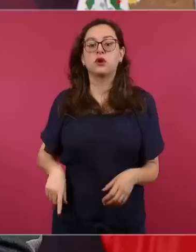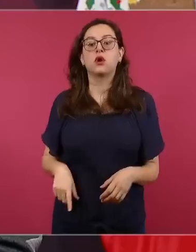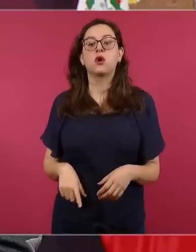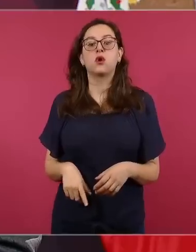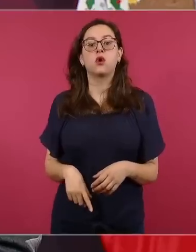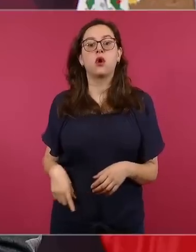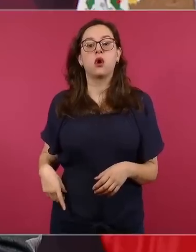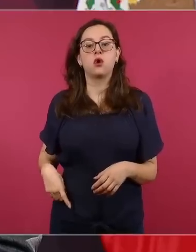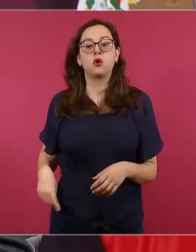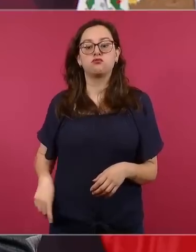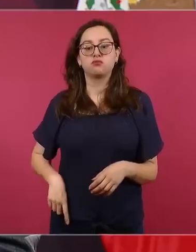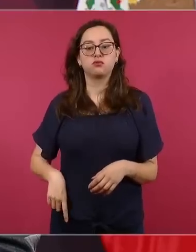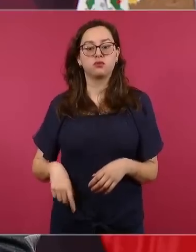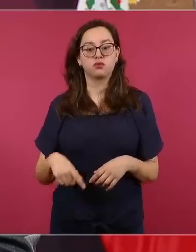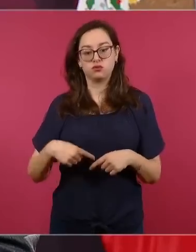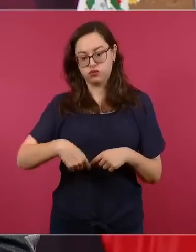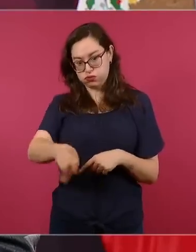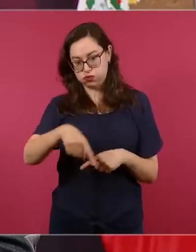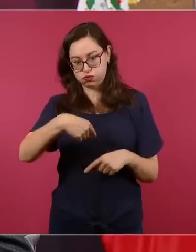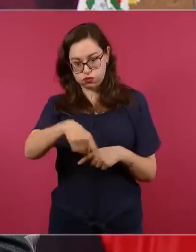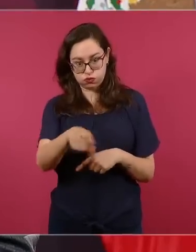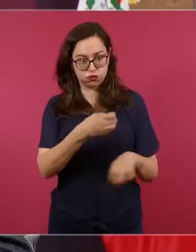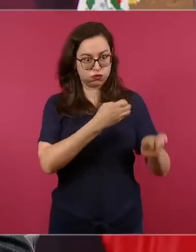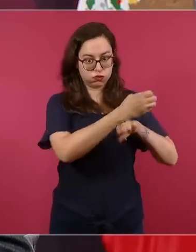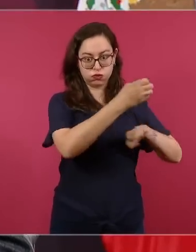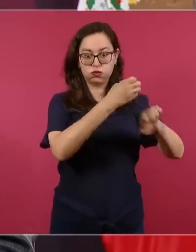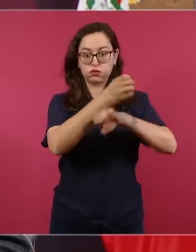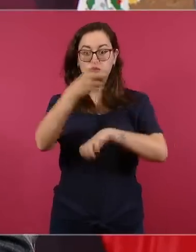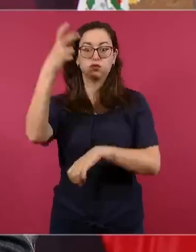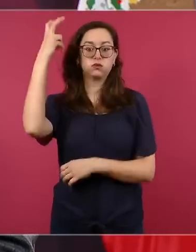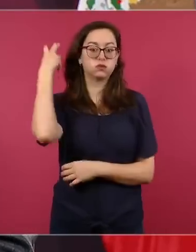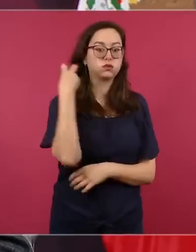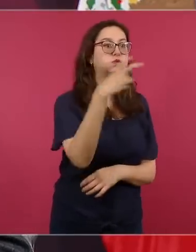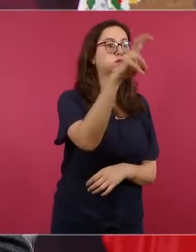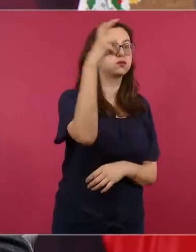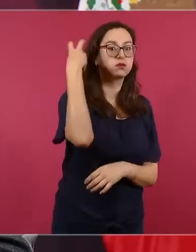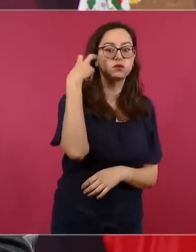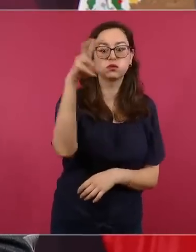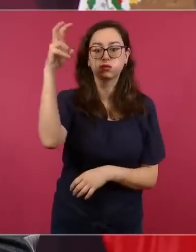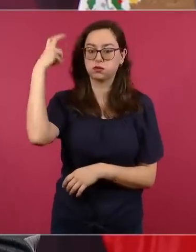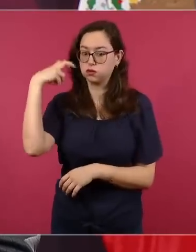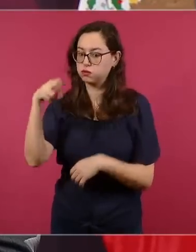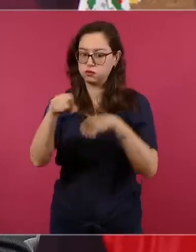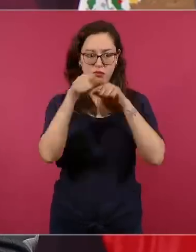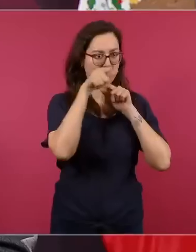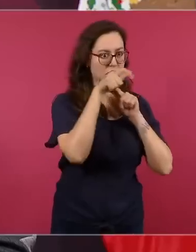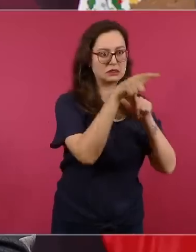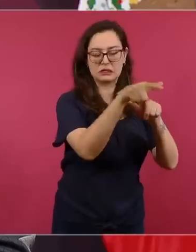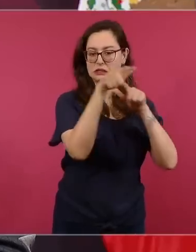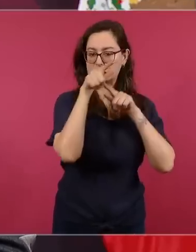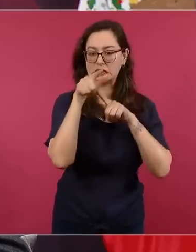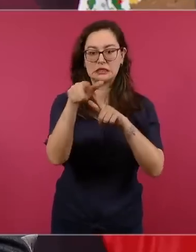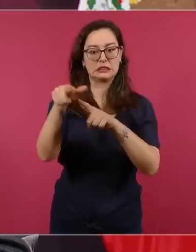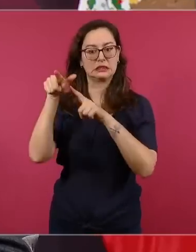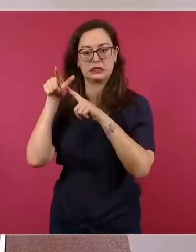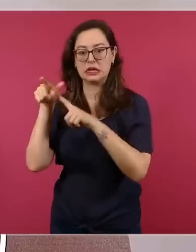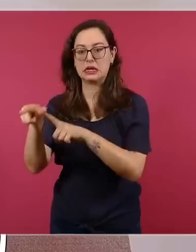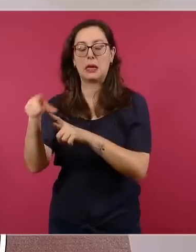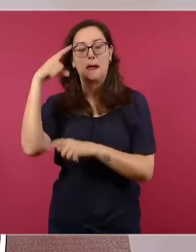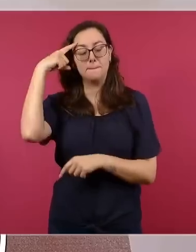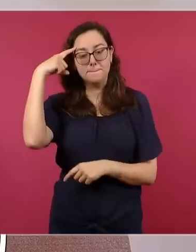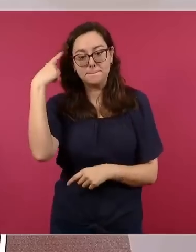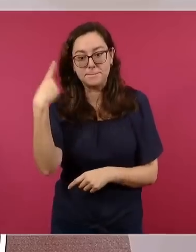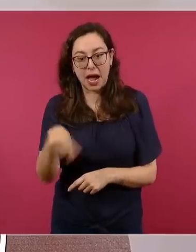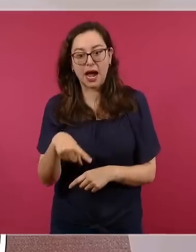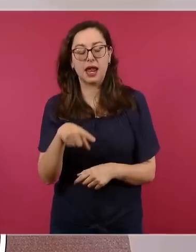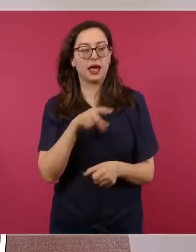seguir recorriendo estos días el país con ese propósito. Hoy voy a seguir la